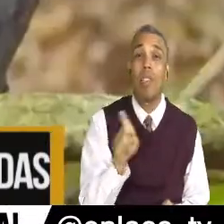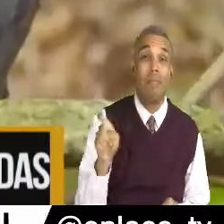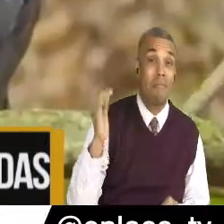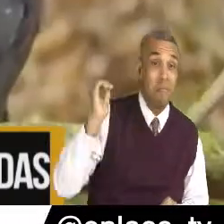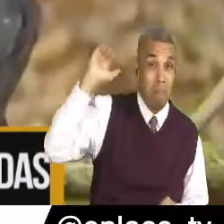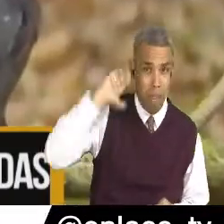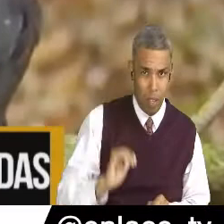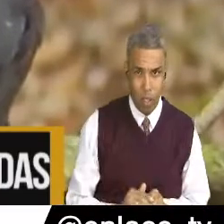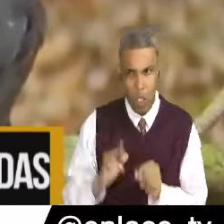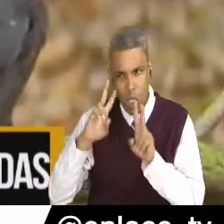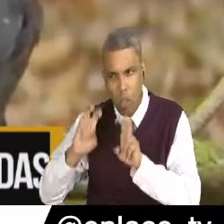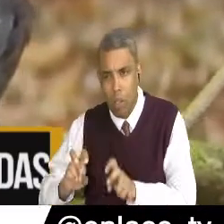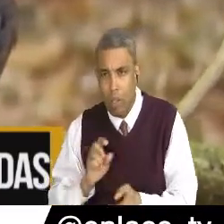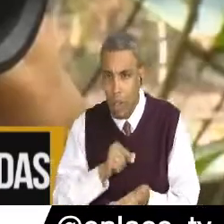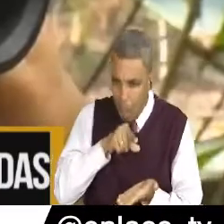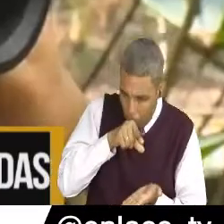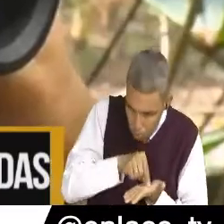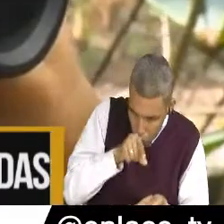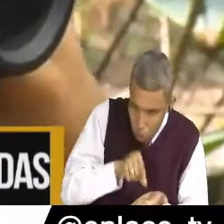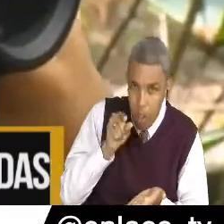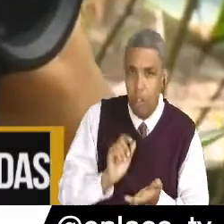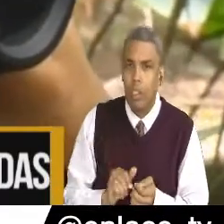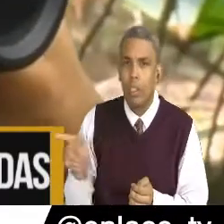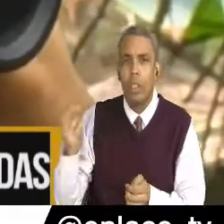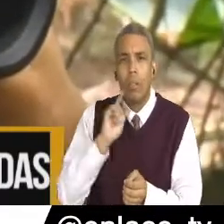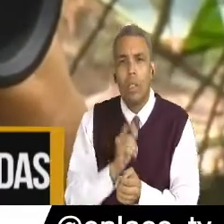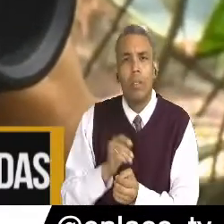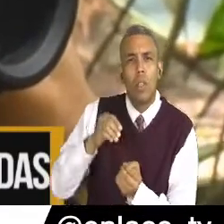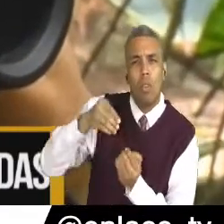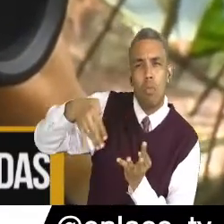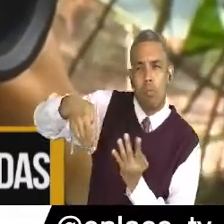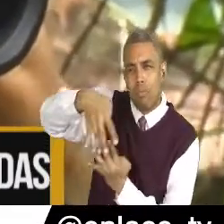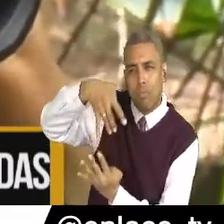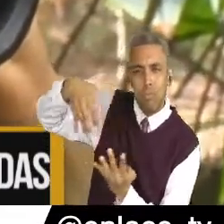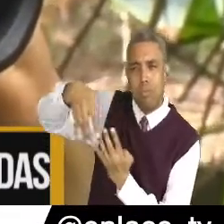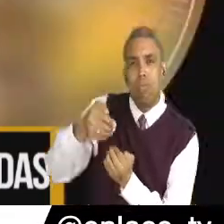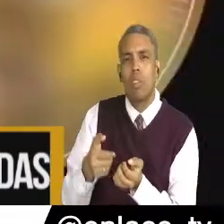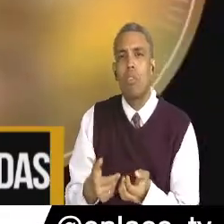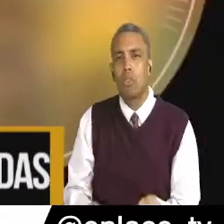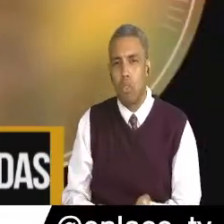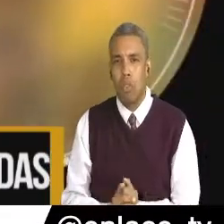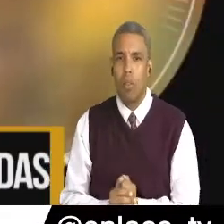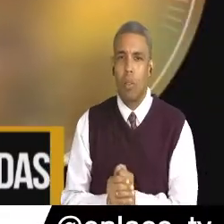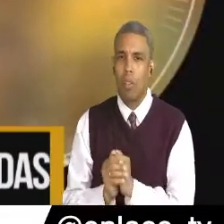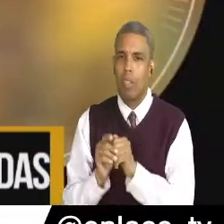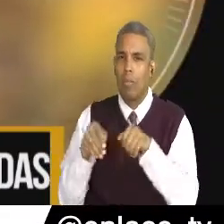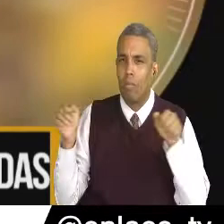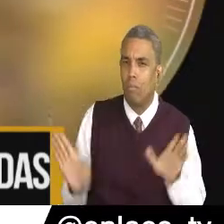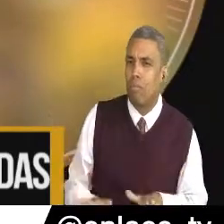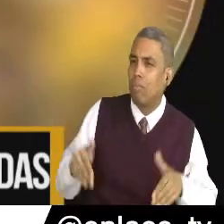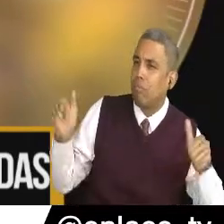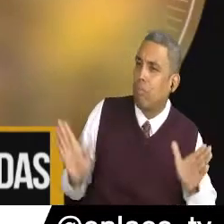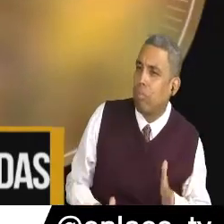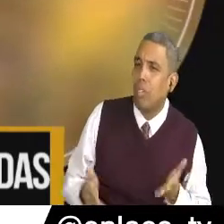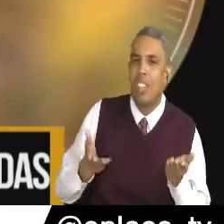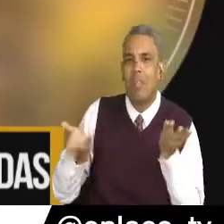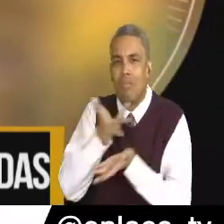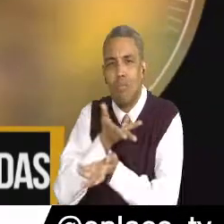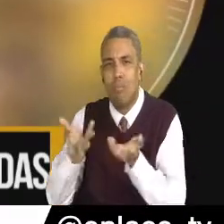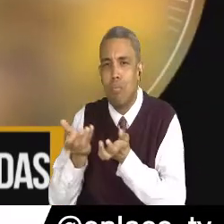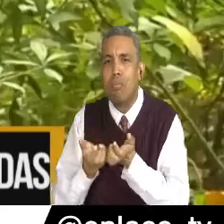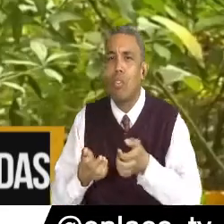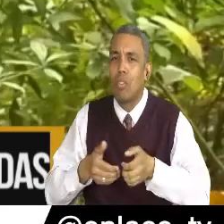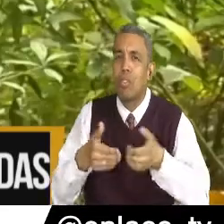componentes de su dieta, preferencias de su hábitat, patrones de actividad y, lo más importante, hemos logrado identificar